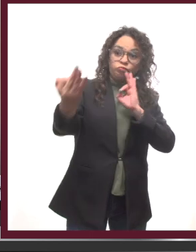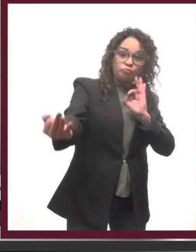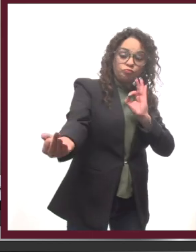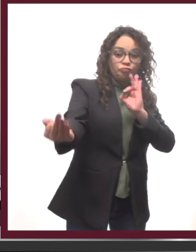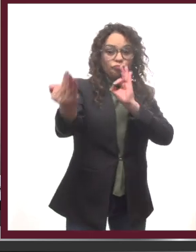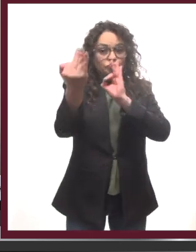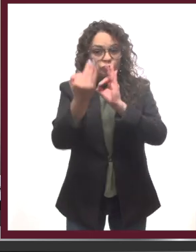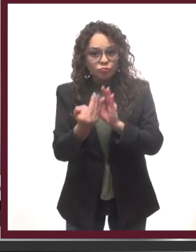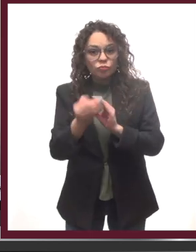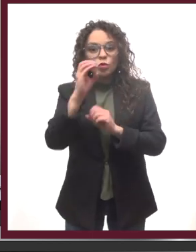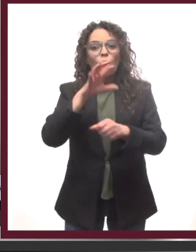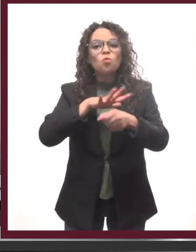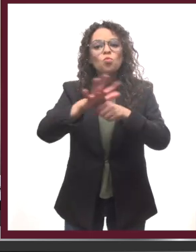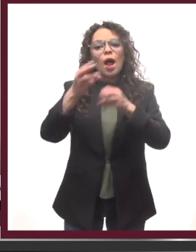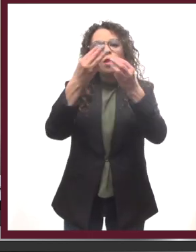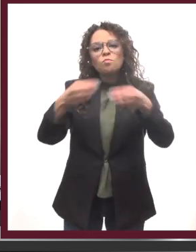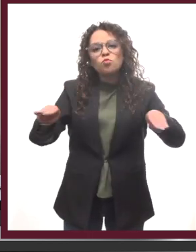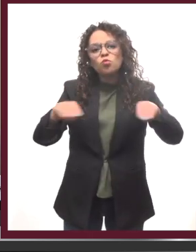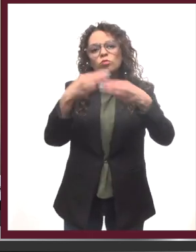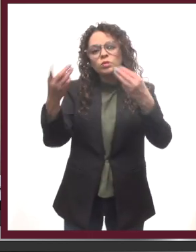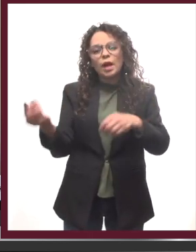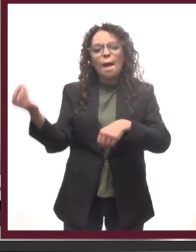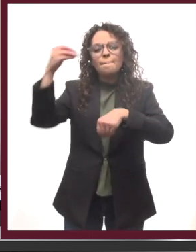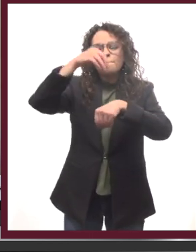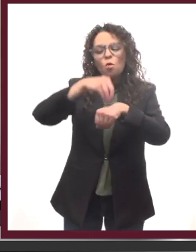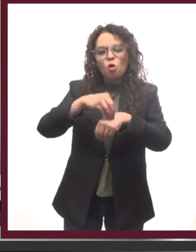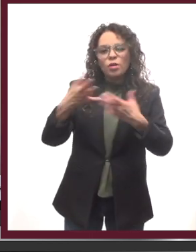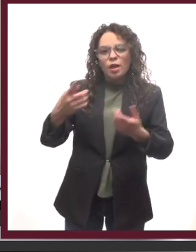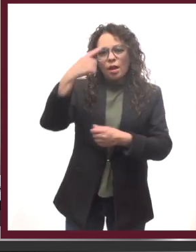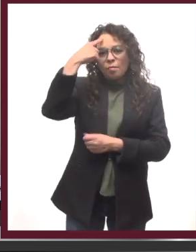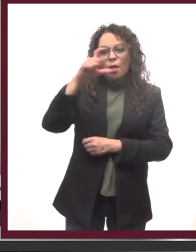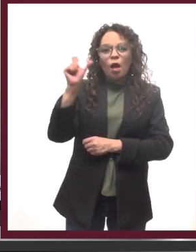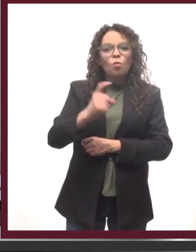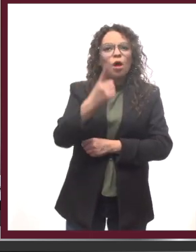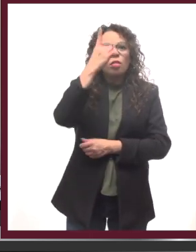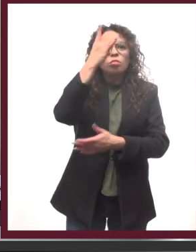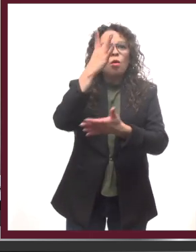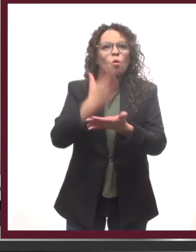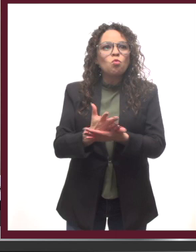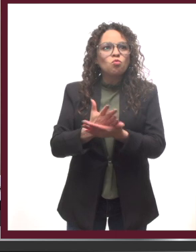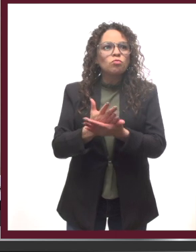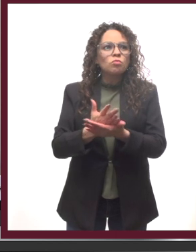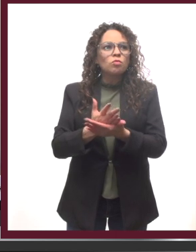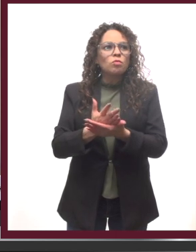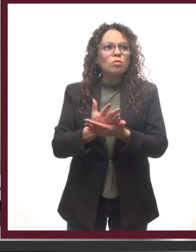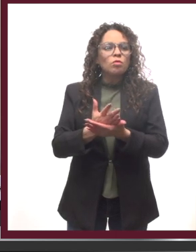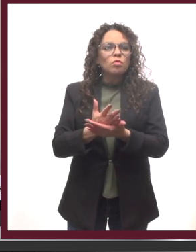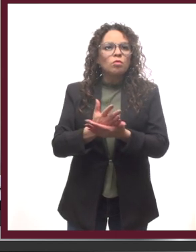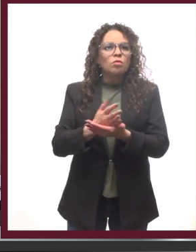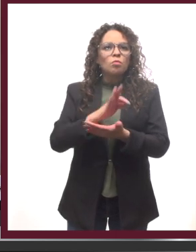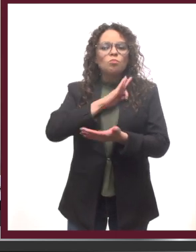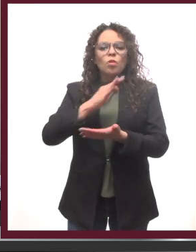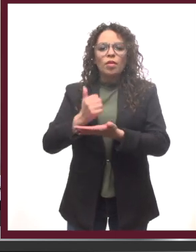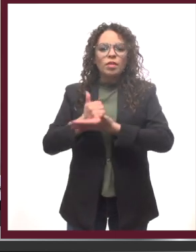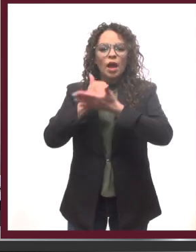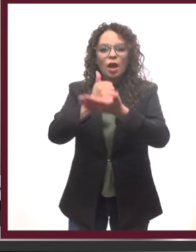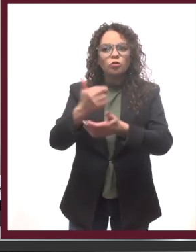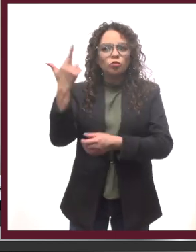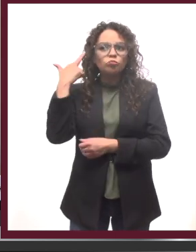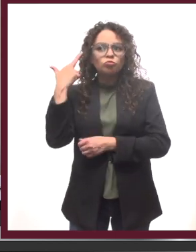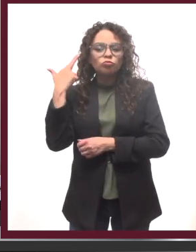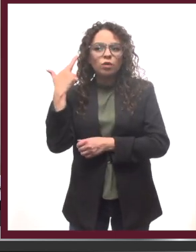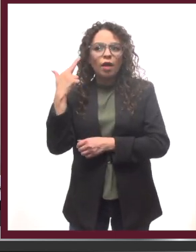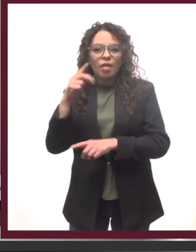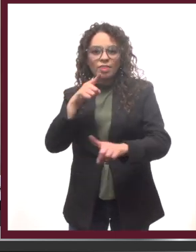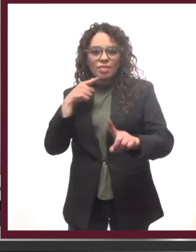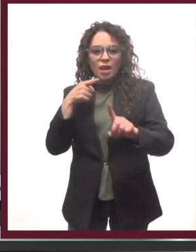de cuadro. Piensas en qué música puede acompañar un momento, en cómo puede apoyar el